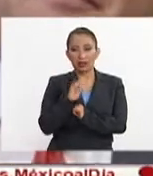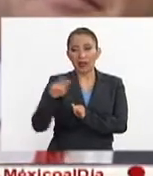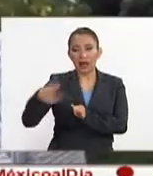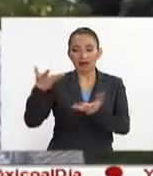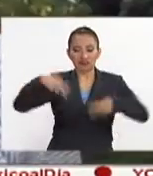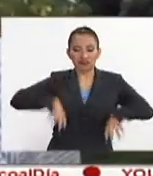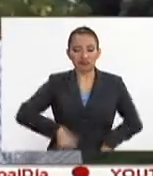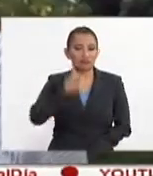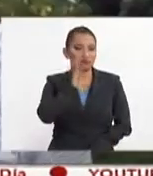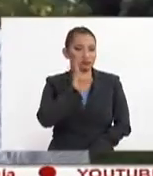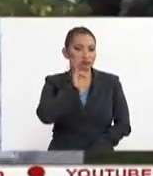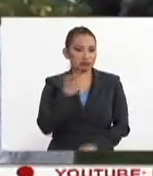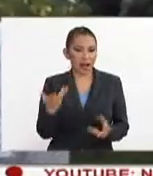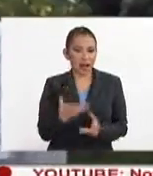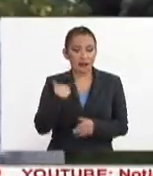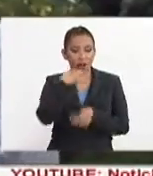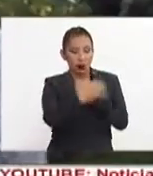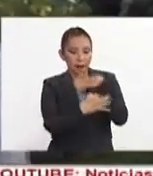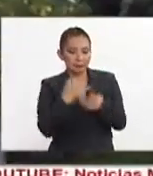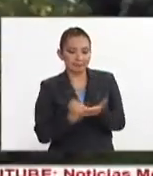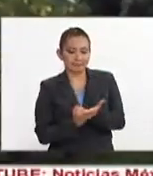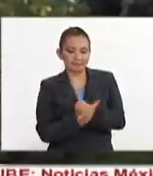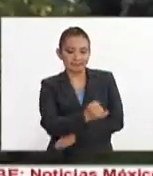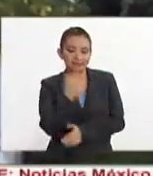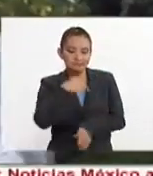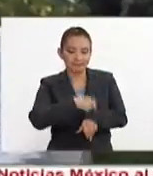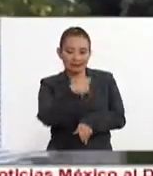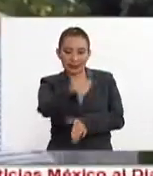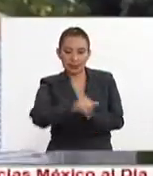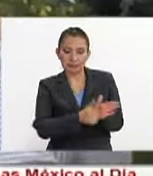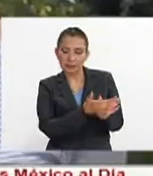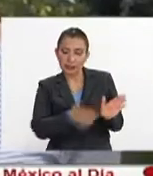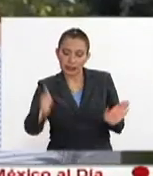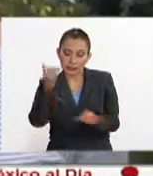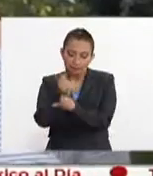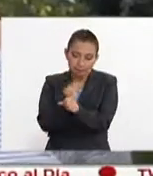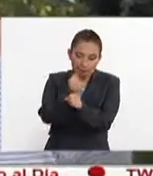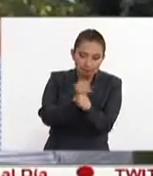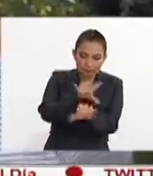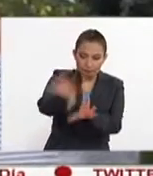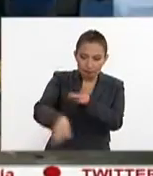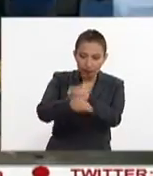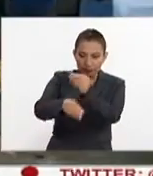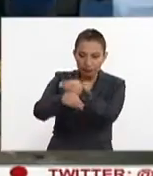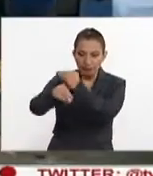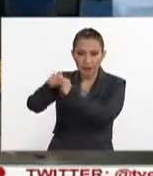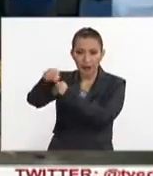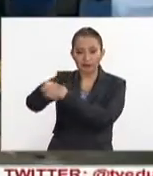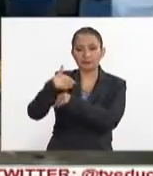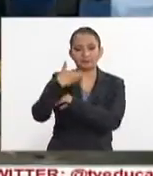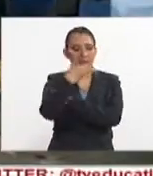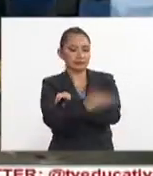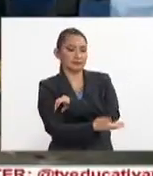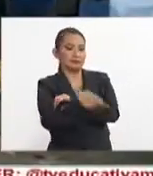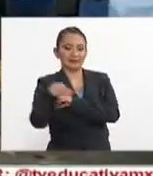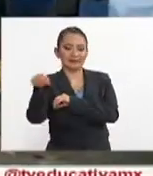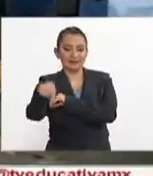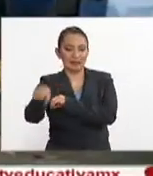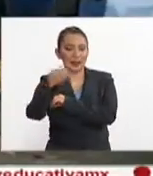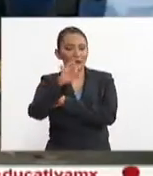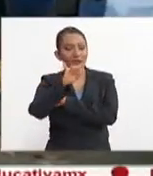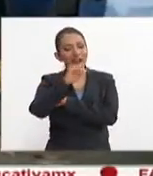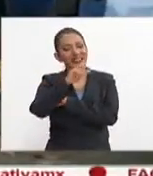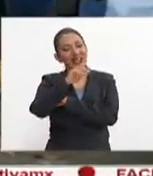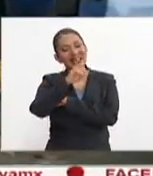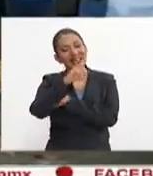de enriquecimiento ilícito. El juez determinó un plazo de 6 meses para las investigaciones complementarias, el cual fue solicitado por la